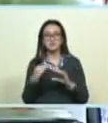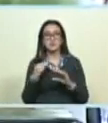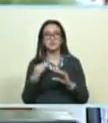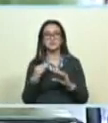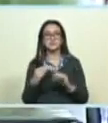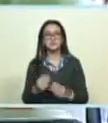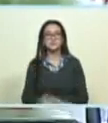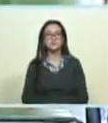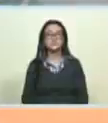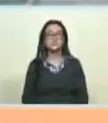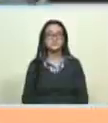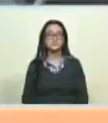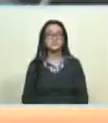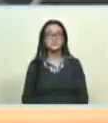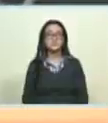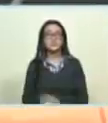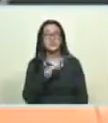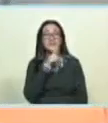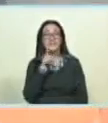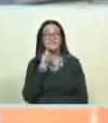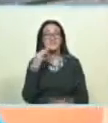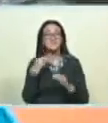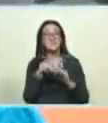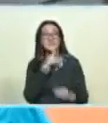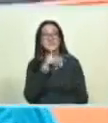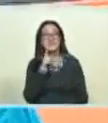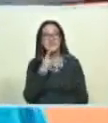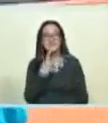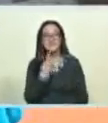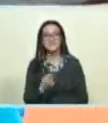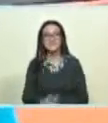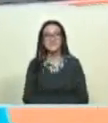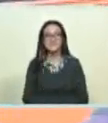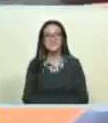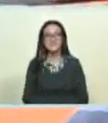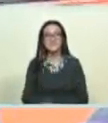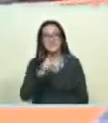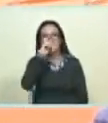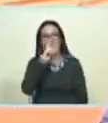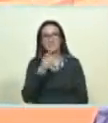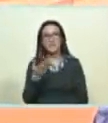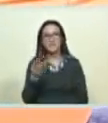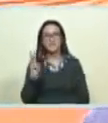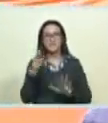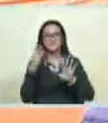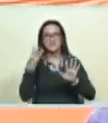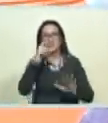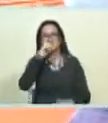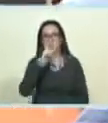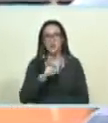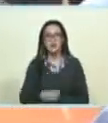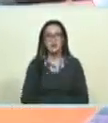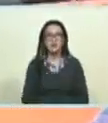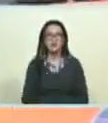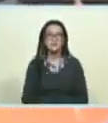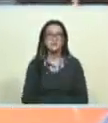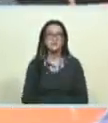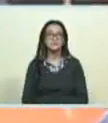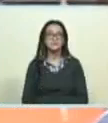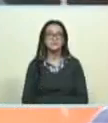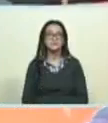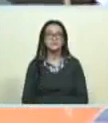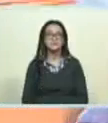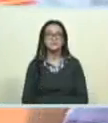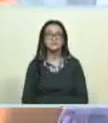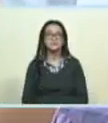estando aquí. ¿Qué dice el mensaje? Ya le digo. ¿Qué edad tienes tú? 18 años. De 18 años